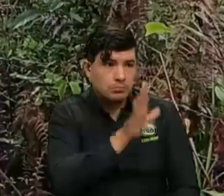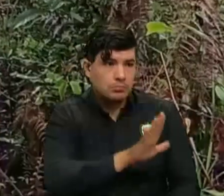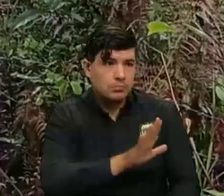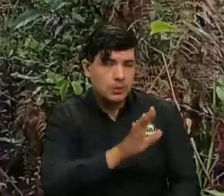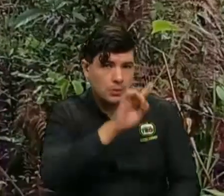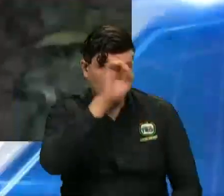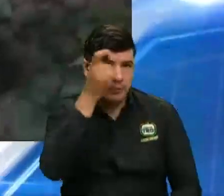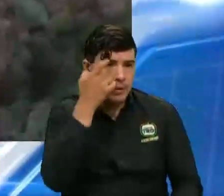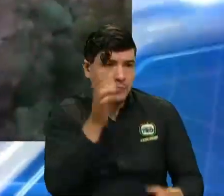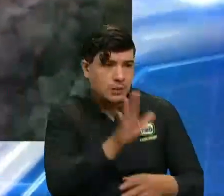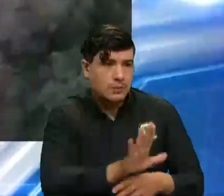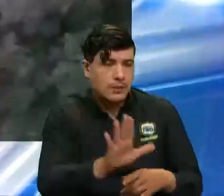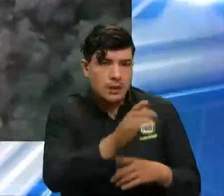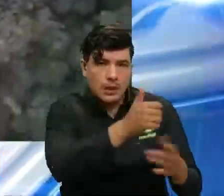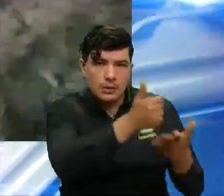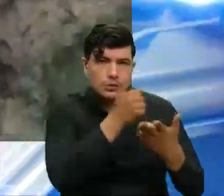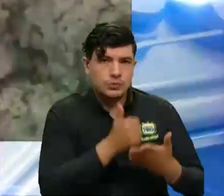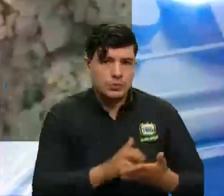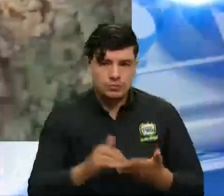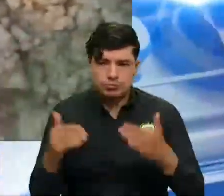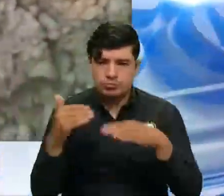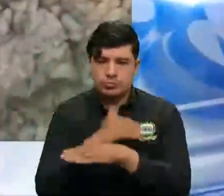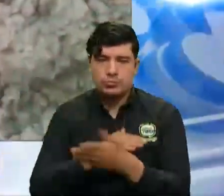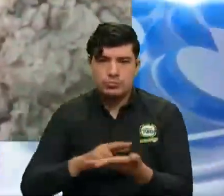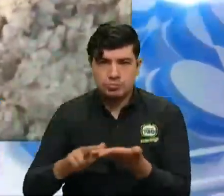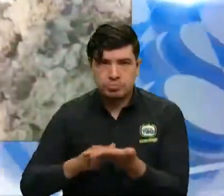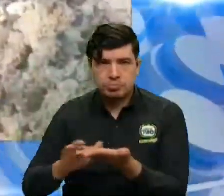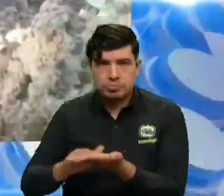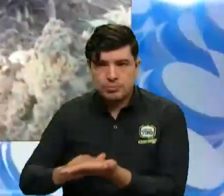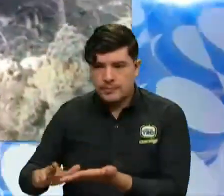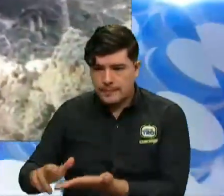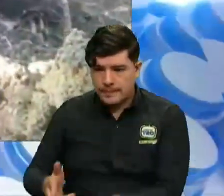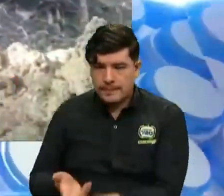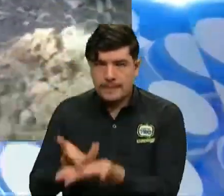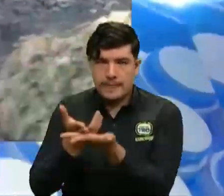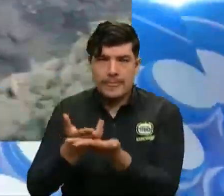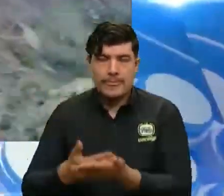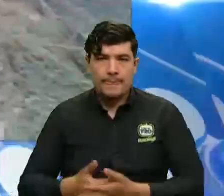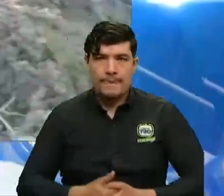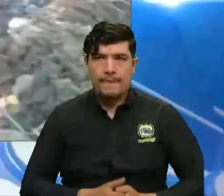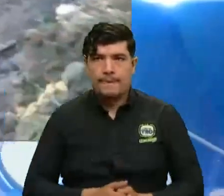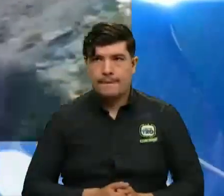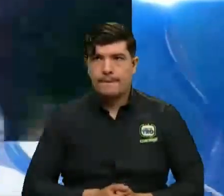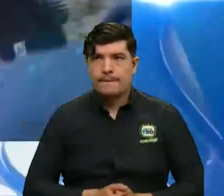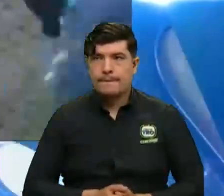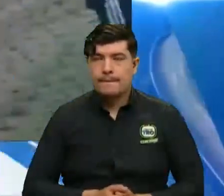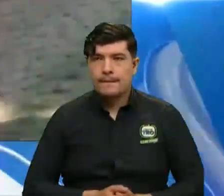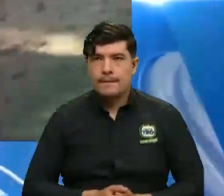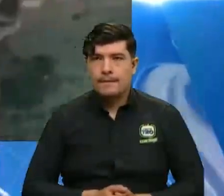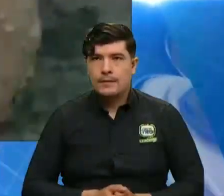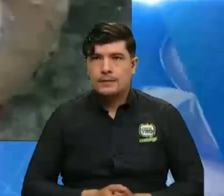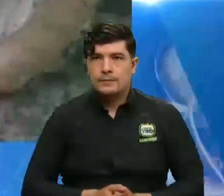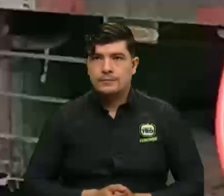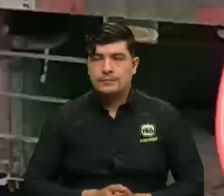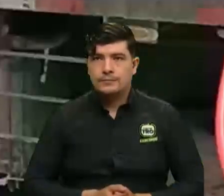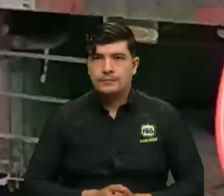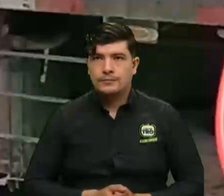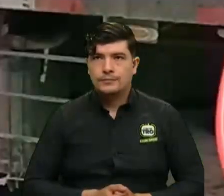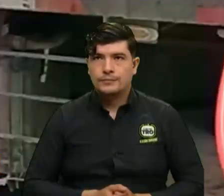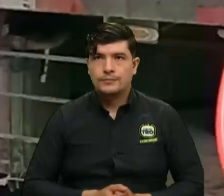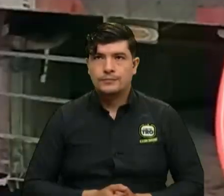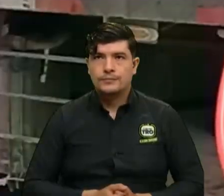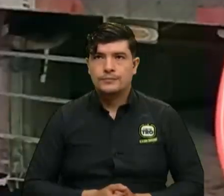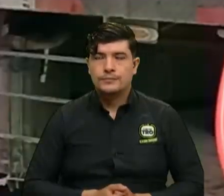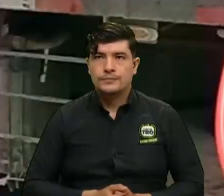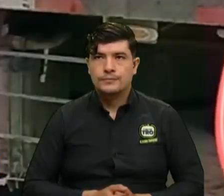qué? Bastante. O sea, desde se veía como venía un poco atrás el barranco y pues lógico, el poco espacio